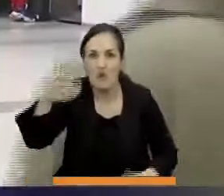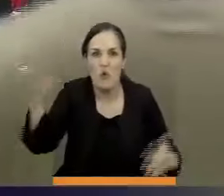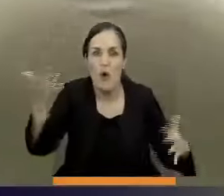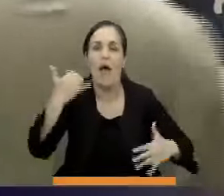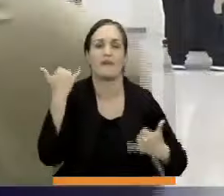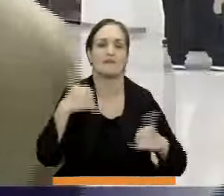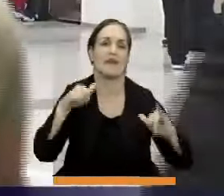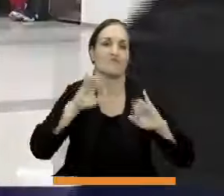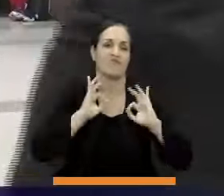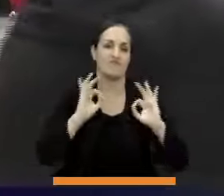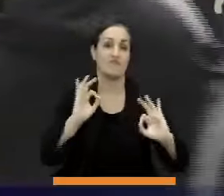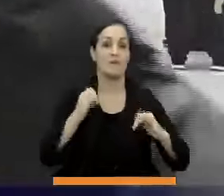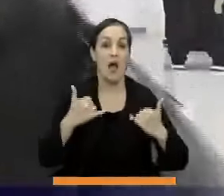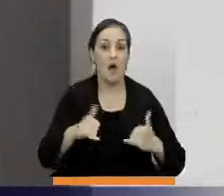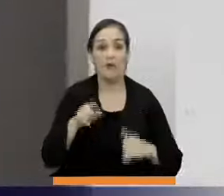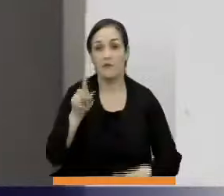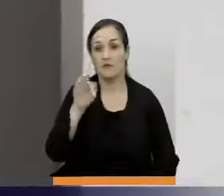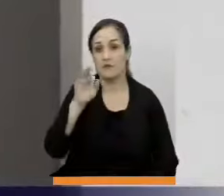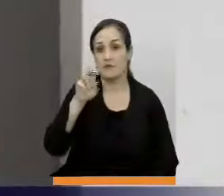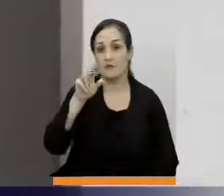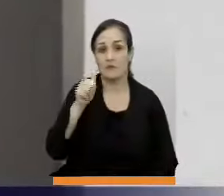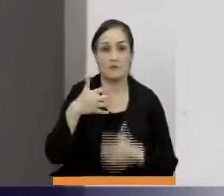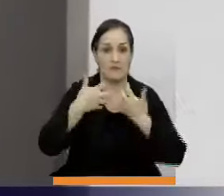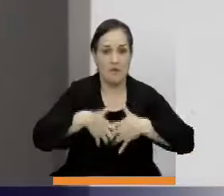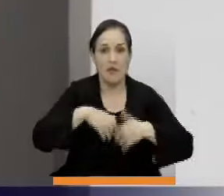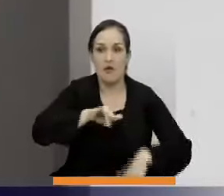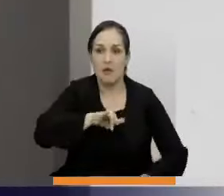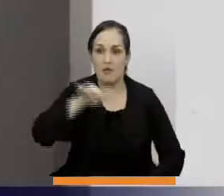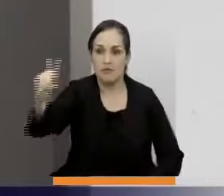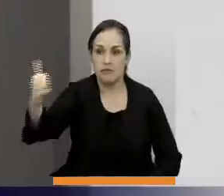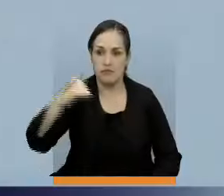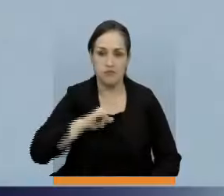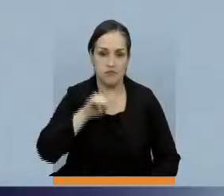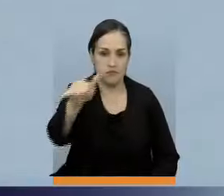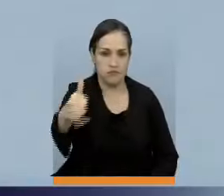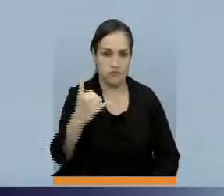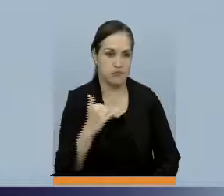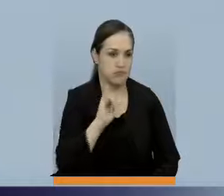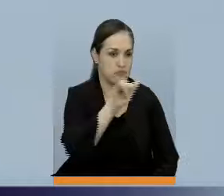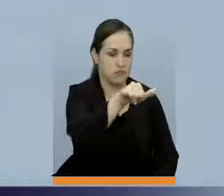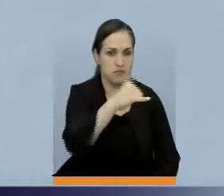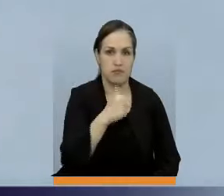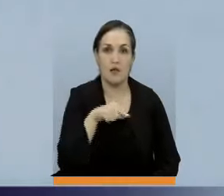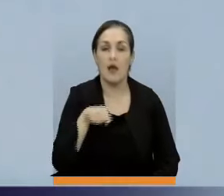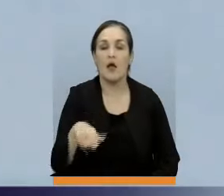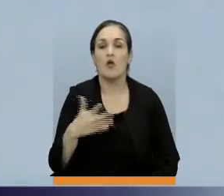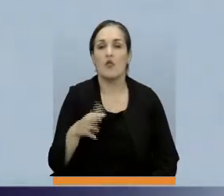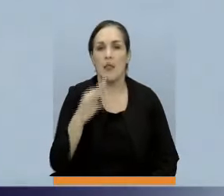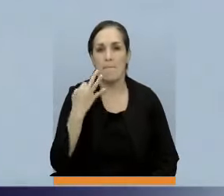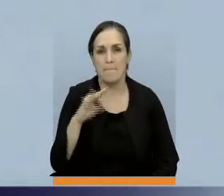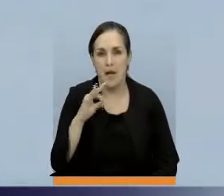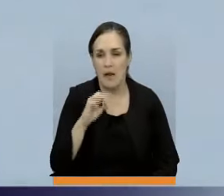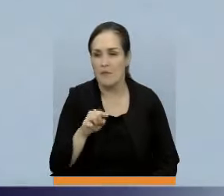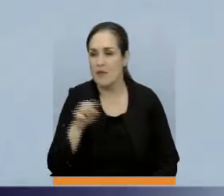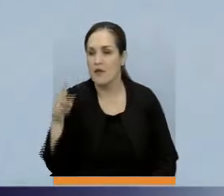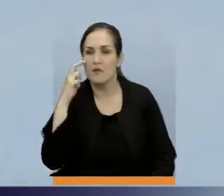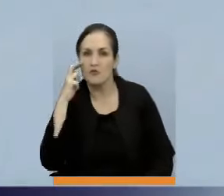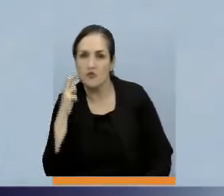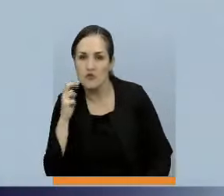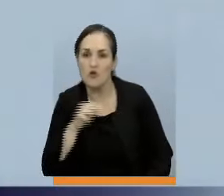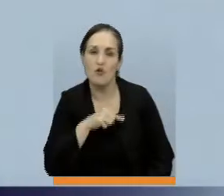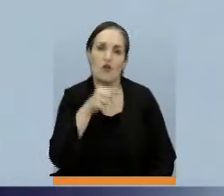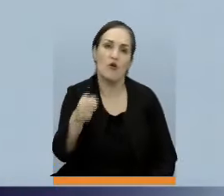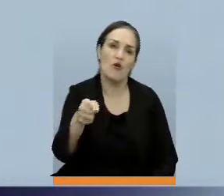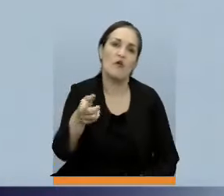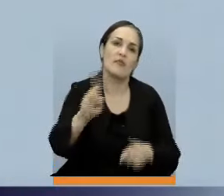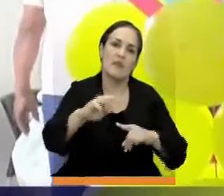parte de las nuevas rutas que Satena abrió, ida y vuelta desde Palmira a Bahía Solano, Nuquí, Condoto, Timbiquí, Neiva